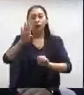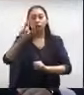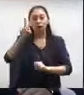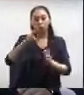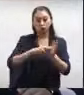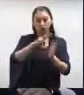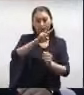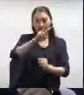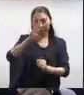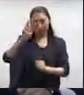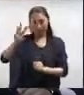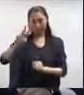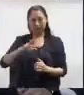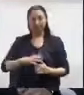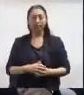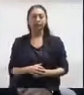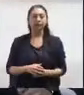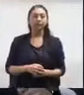414-2023.